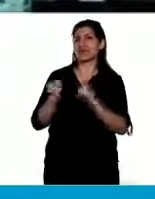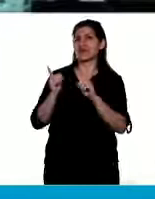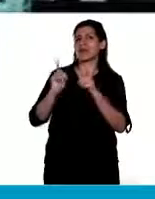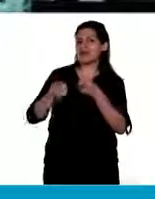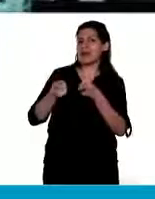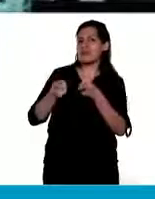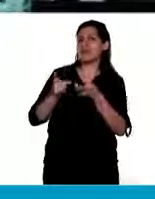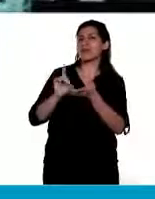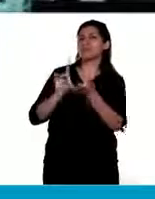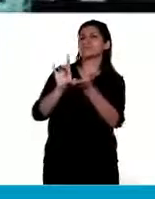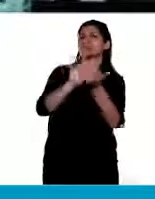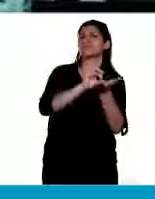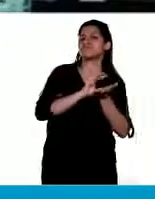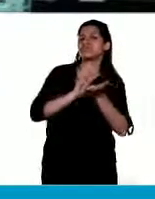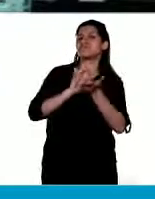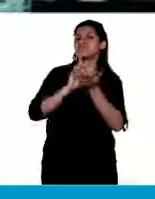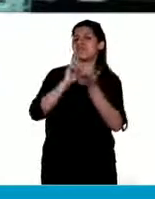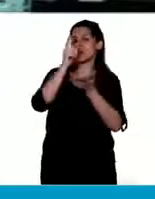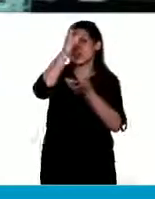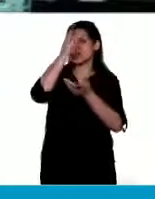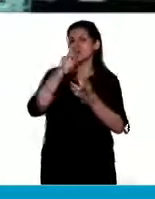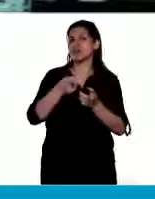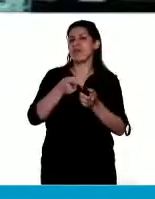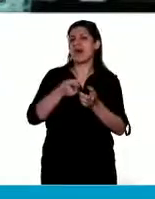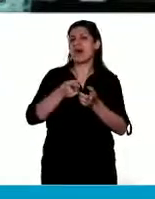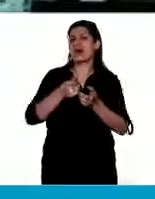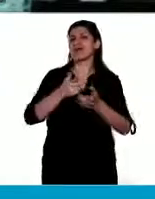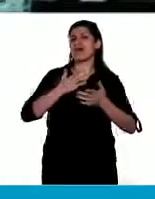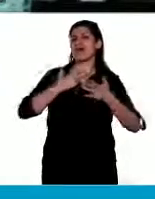aquellos policías que mancharon el uniforme.